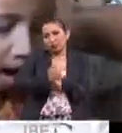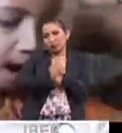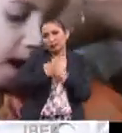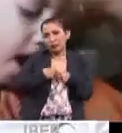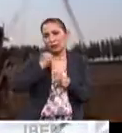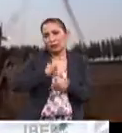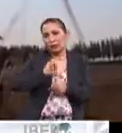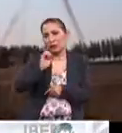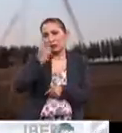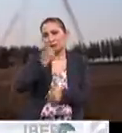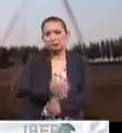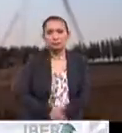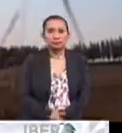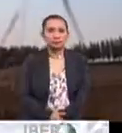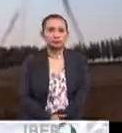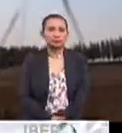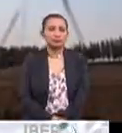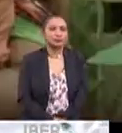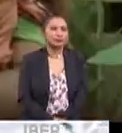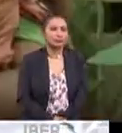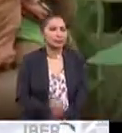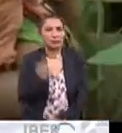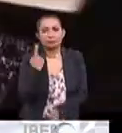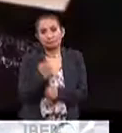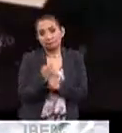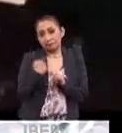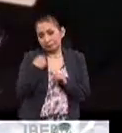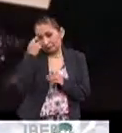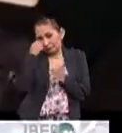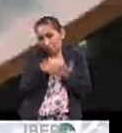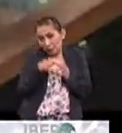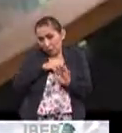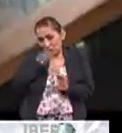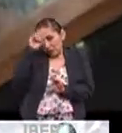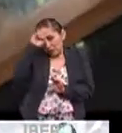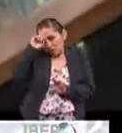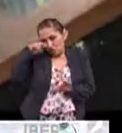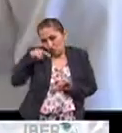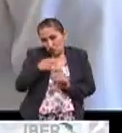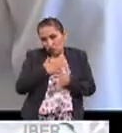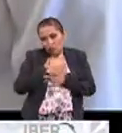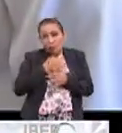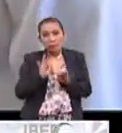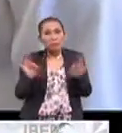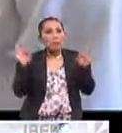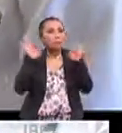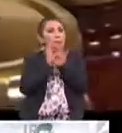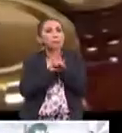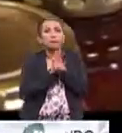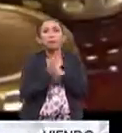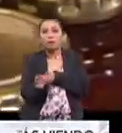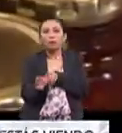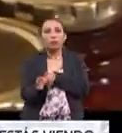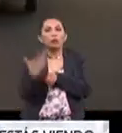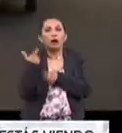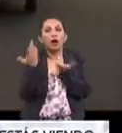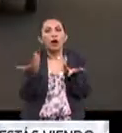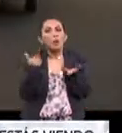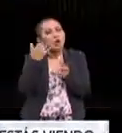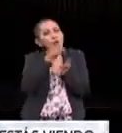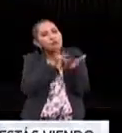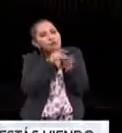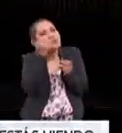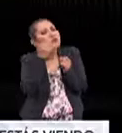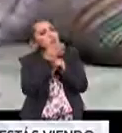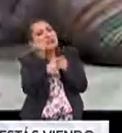humanidad en el siglo XXI? Lo primero, bueno, creo desde mi punto de vista lo más importante es